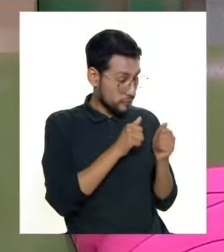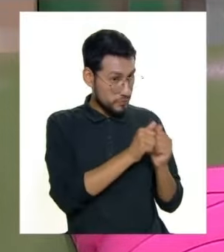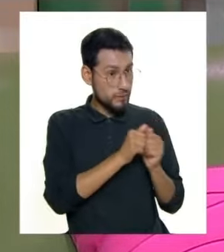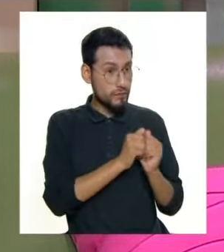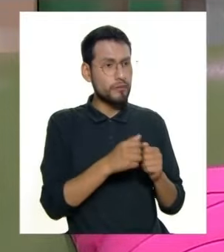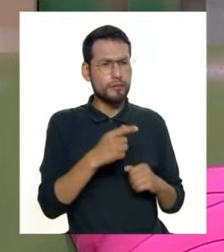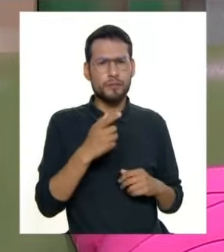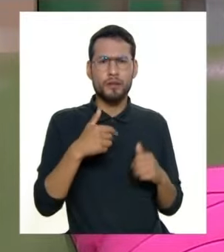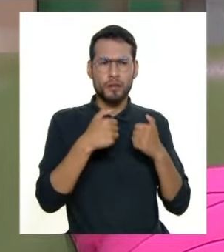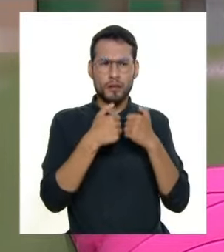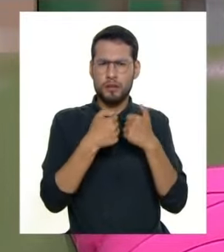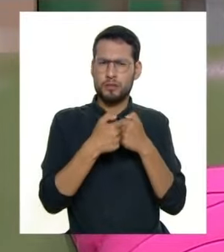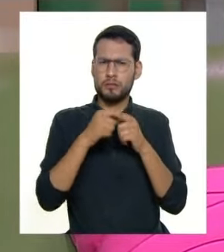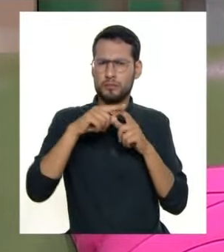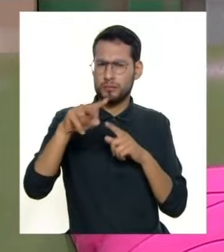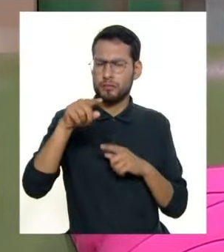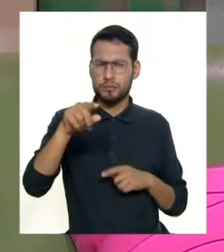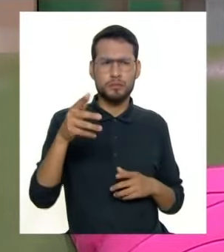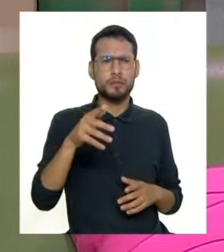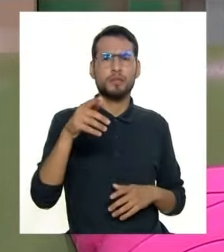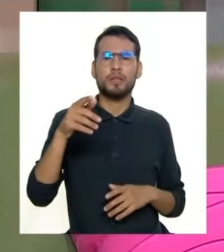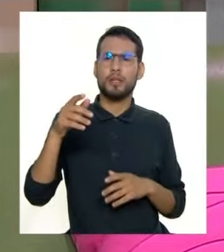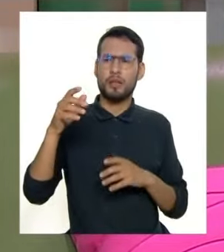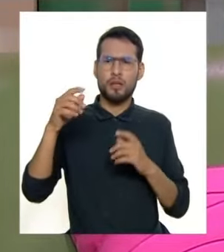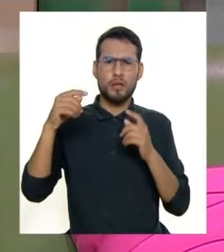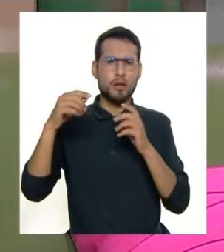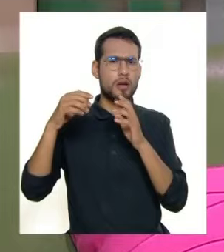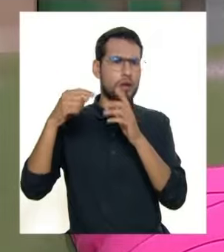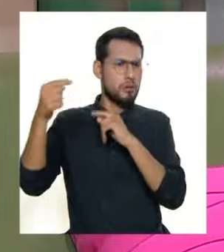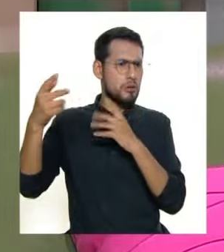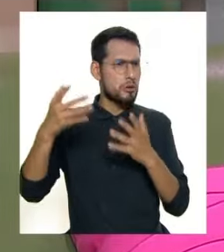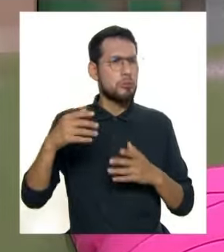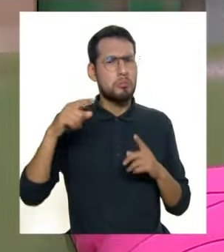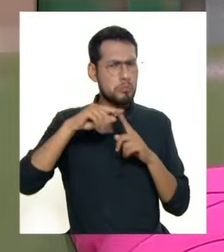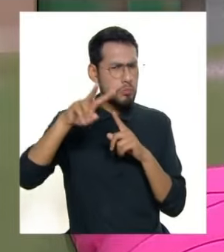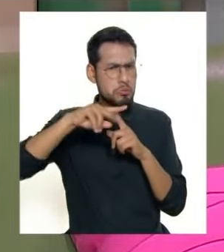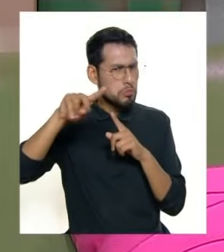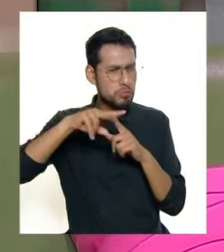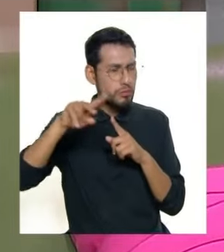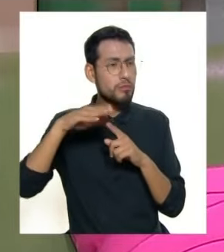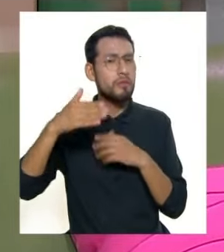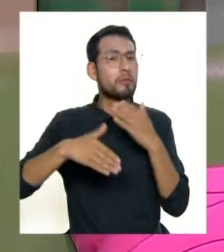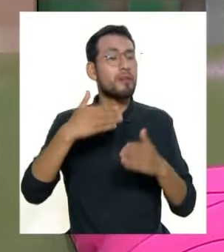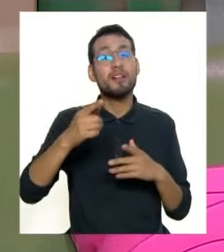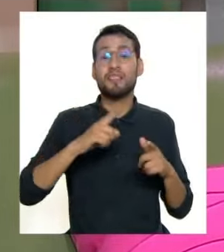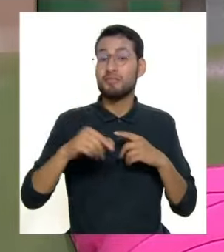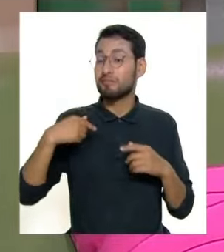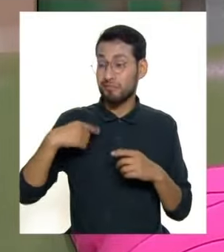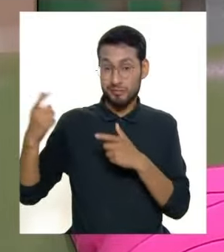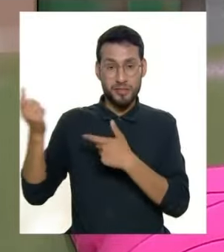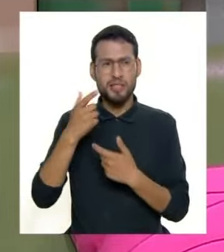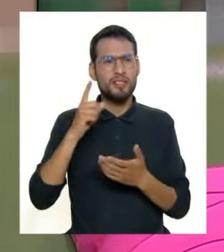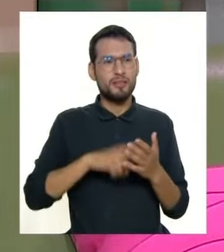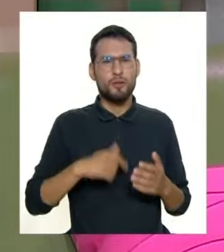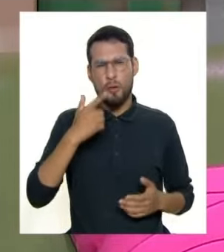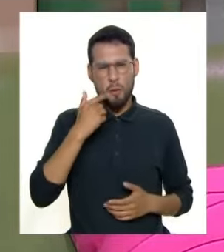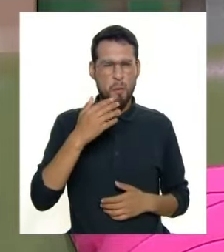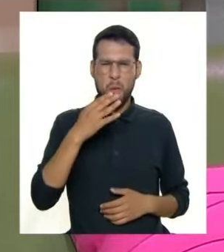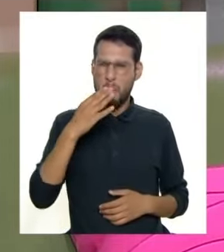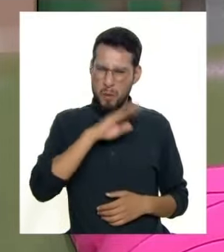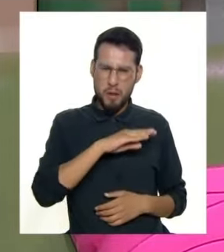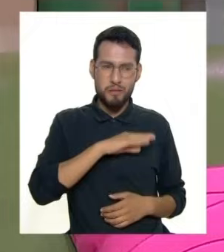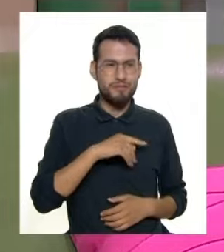una novela para el canal de la competencia. Ajá. Y ahí empezamos a hacer tele, pero todos los personajes que me daban siempre eran el villano y me aburrí.